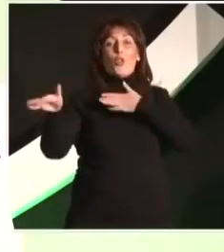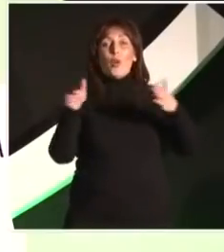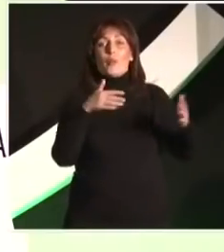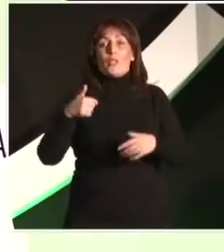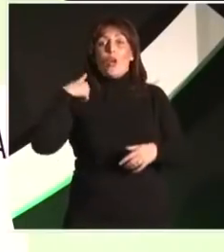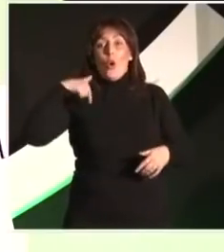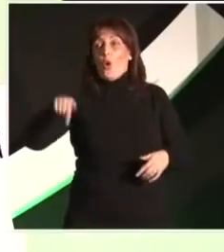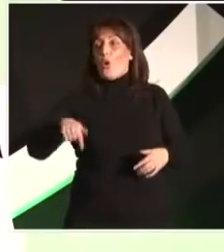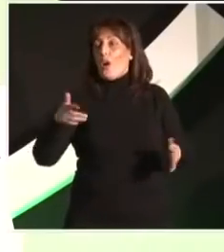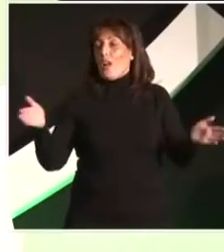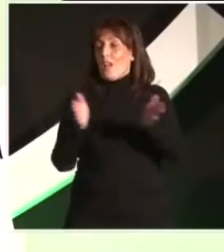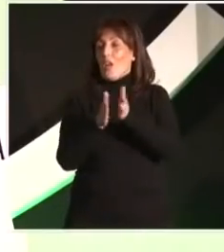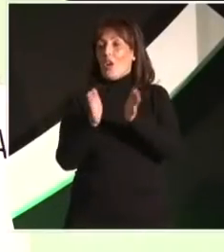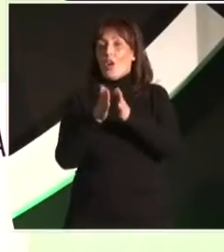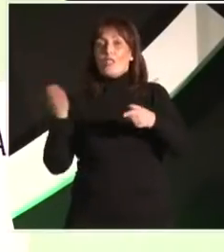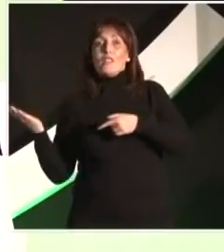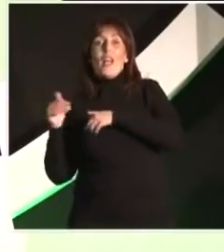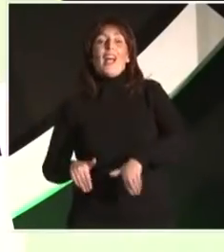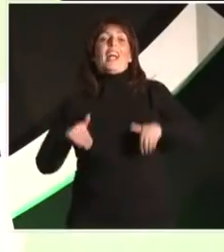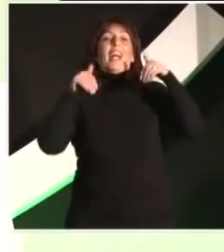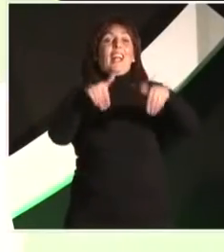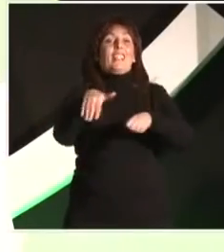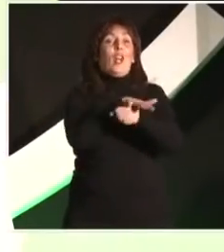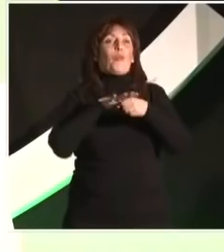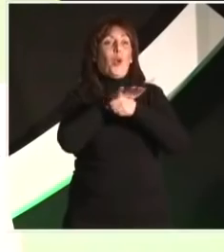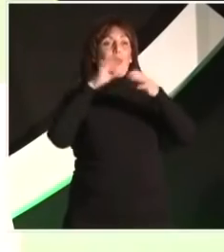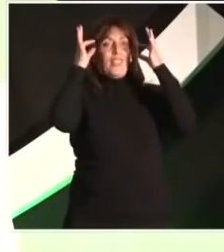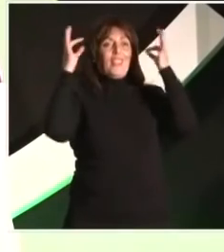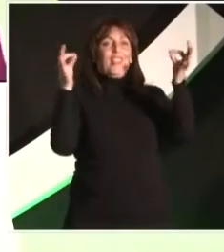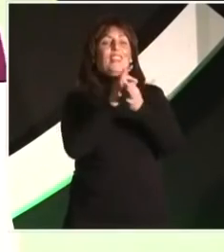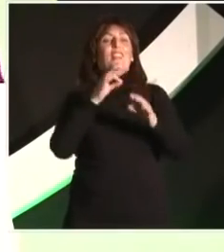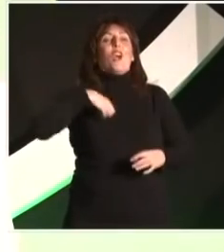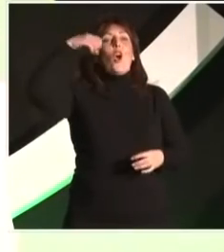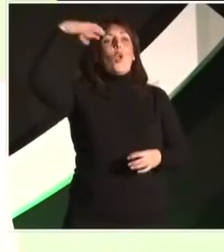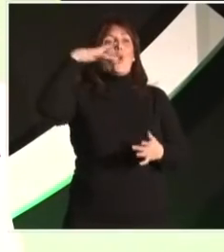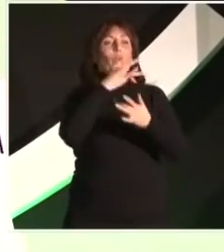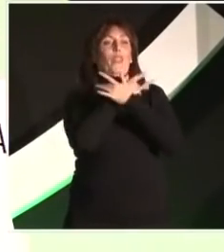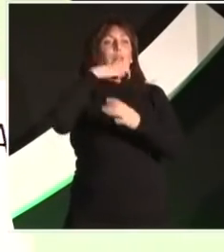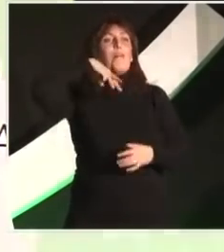una de esas compañeras, candidata de la provincia de Córdoba, Luz Marina. Os dejo con ella. Muchas gracias.